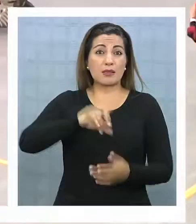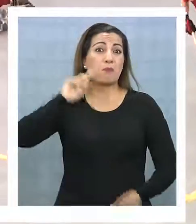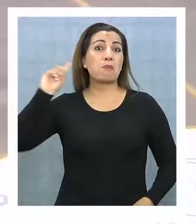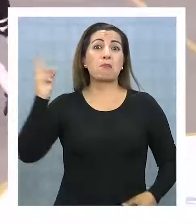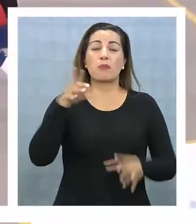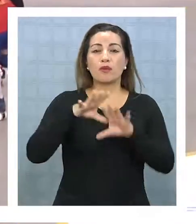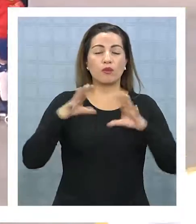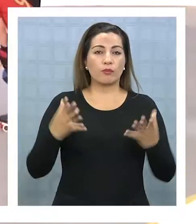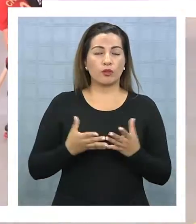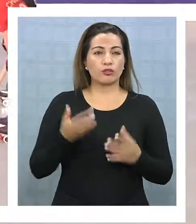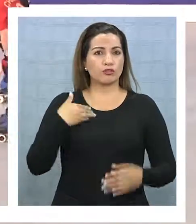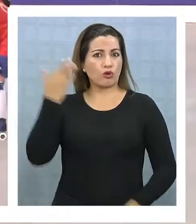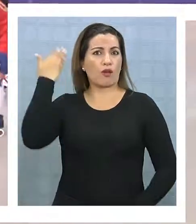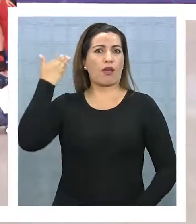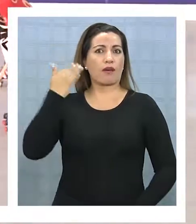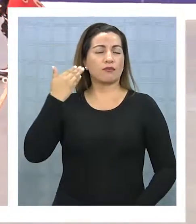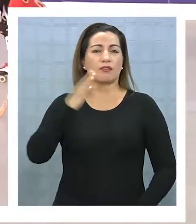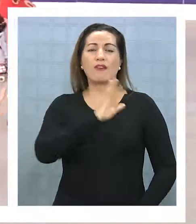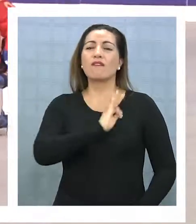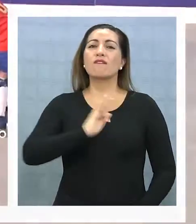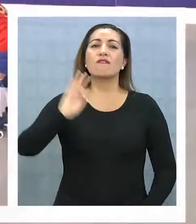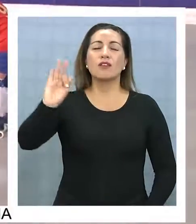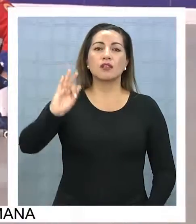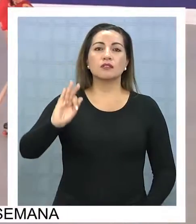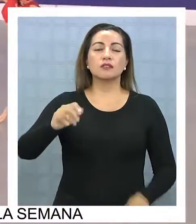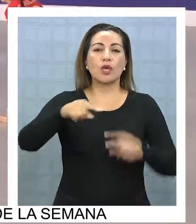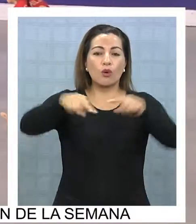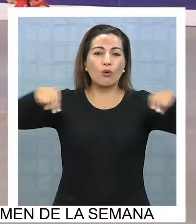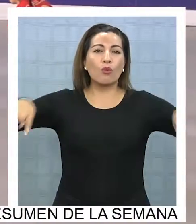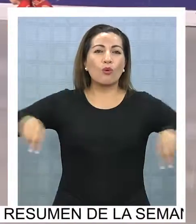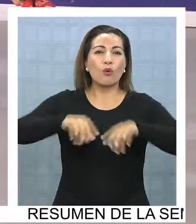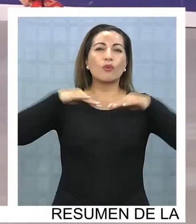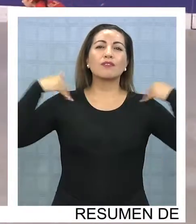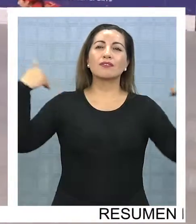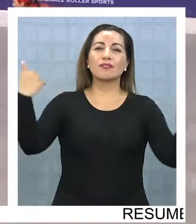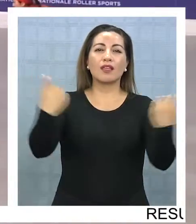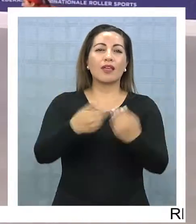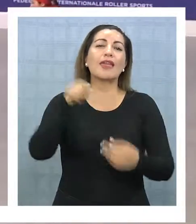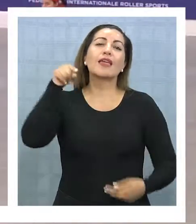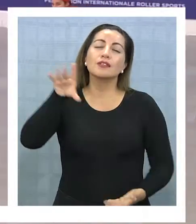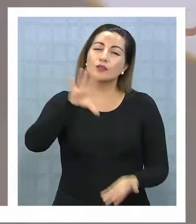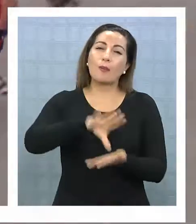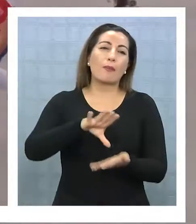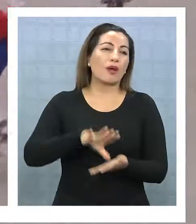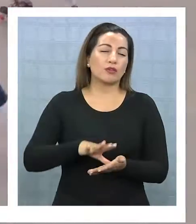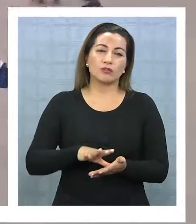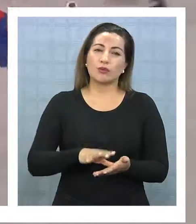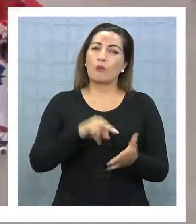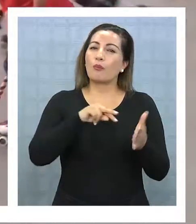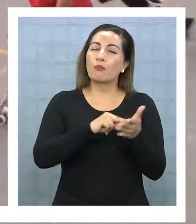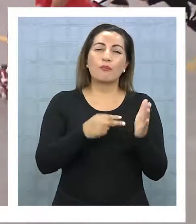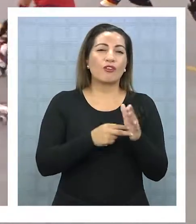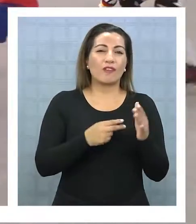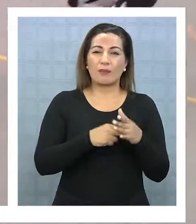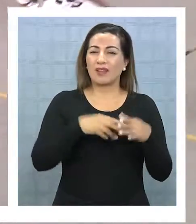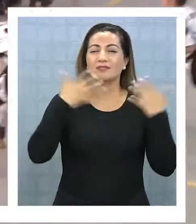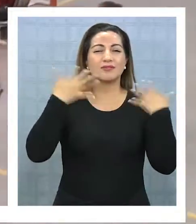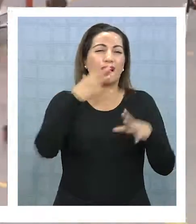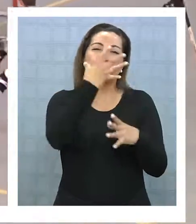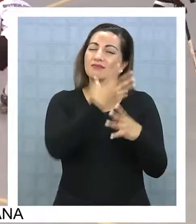mundo. Me tocó estar en Francia en el último Mundial con una cosa que era extraordinaria, pero esos son países que tienen solucionado varios problemas más. Nosotros estamos,